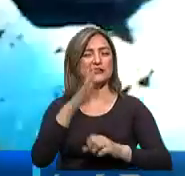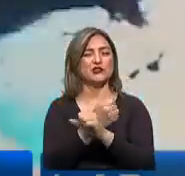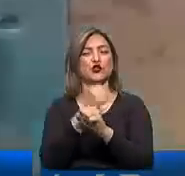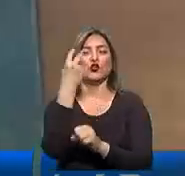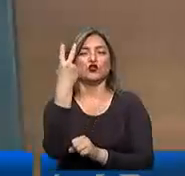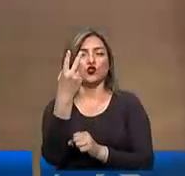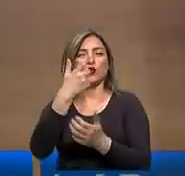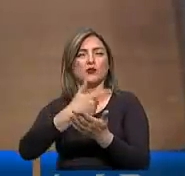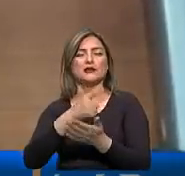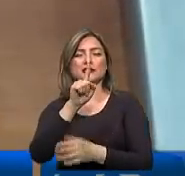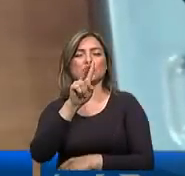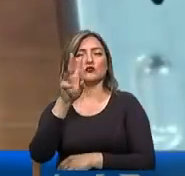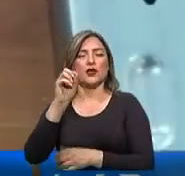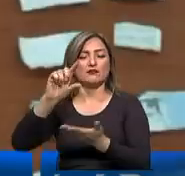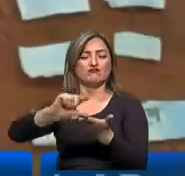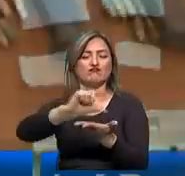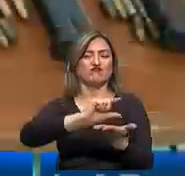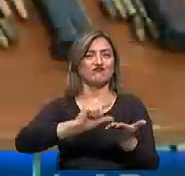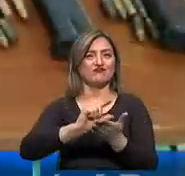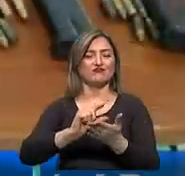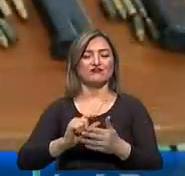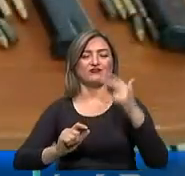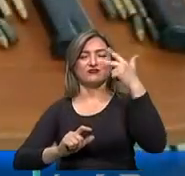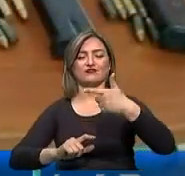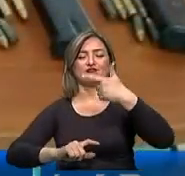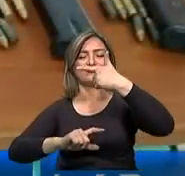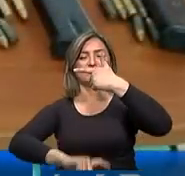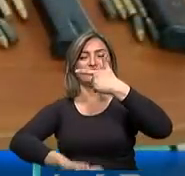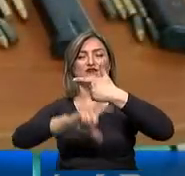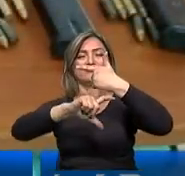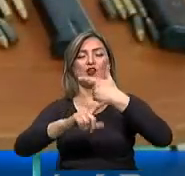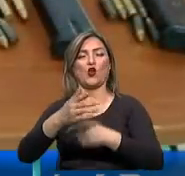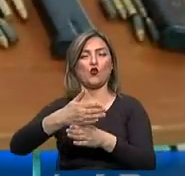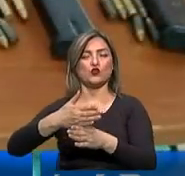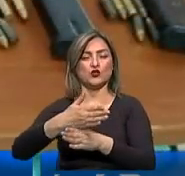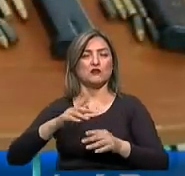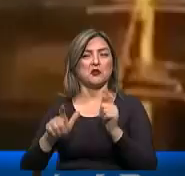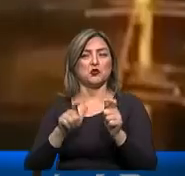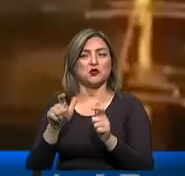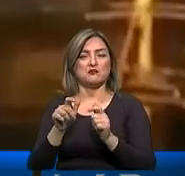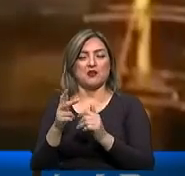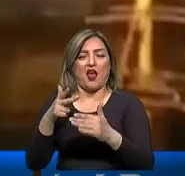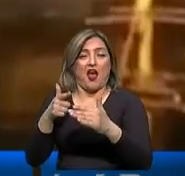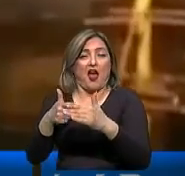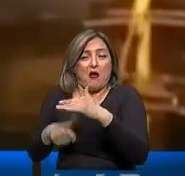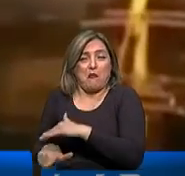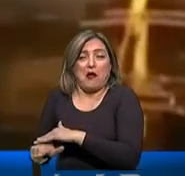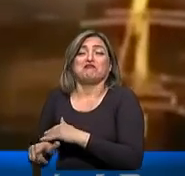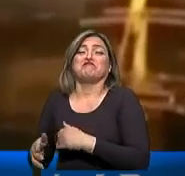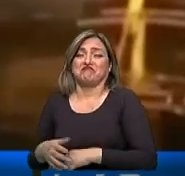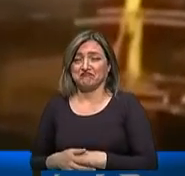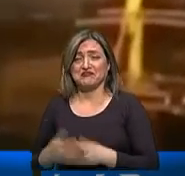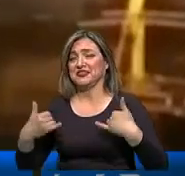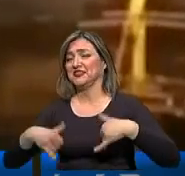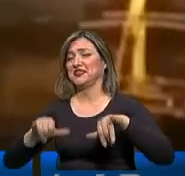2 armas de fuego, 120 municiones, alimentadoras, cuchillos y demás. Pero los reos continuaban armados y eso quedó más que